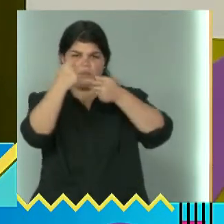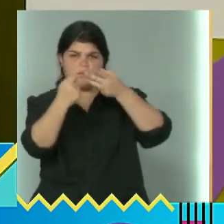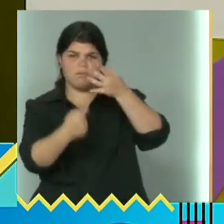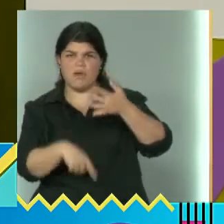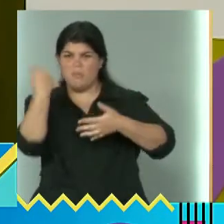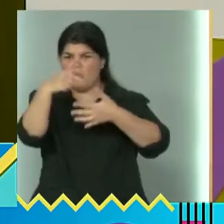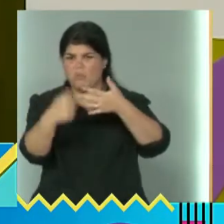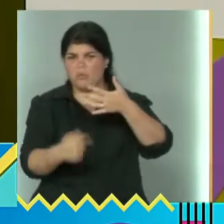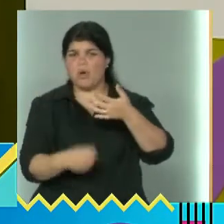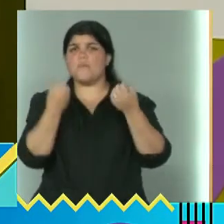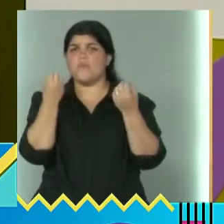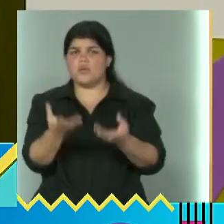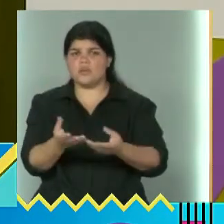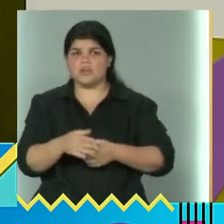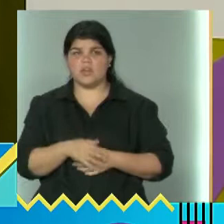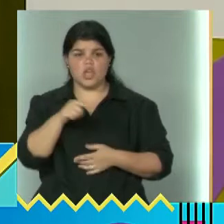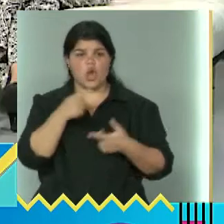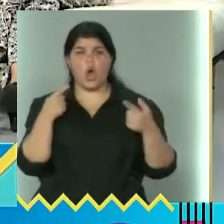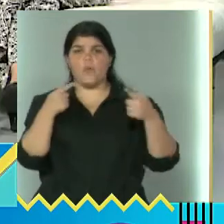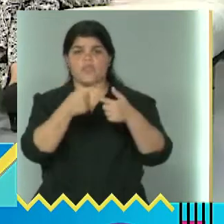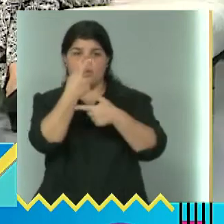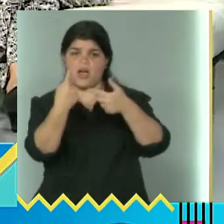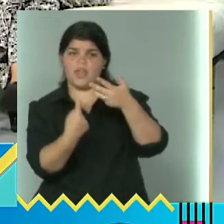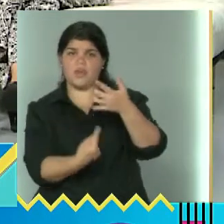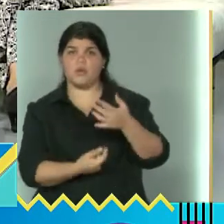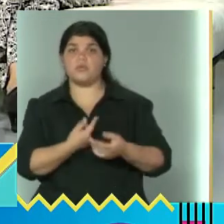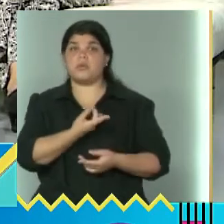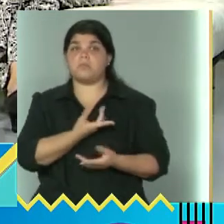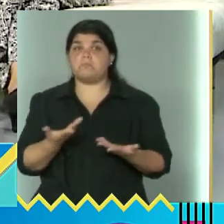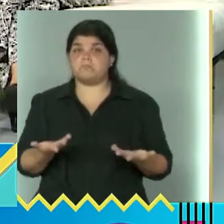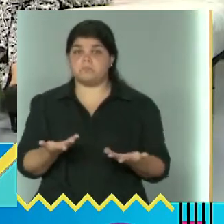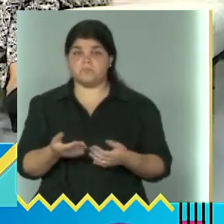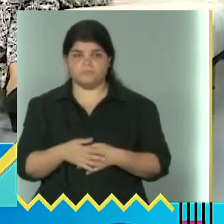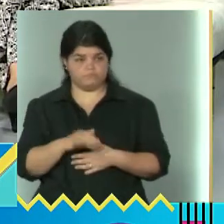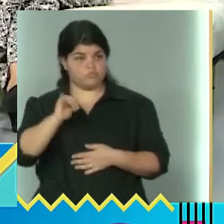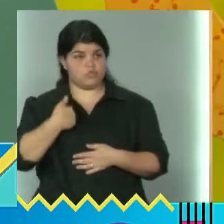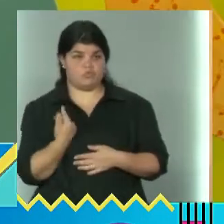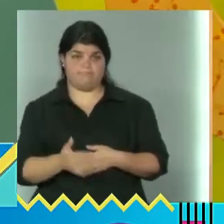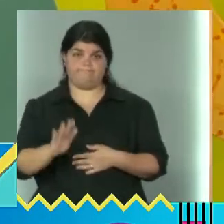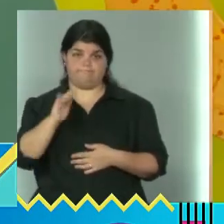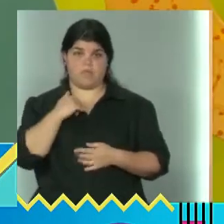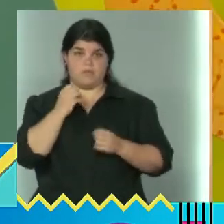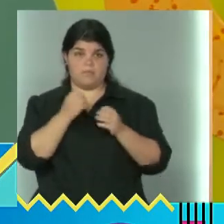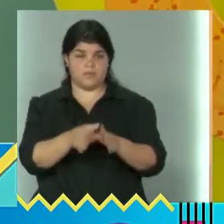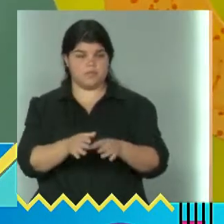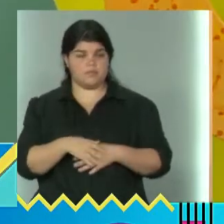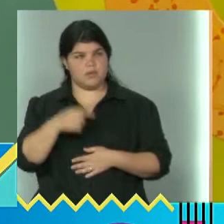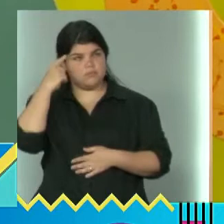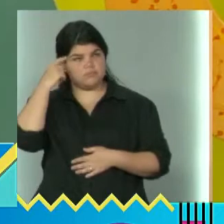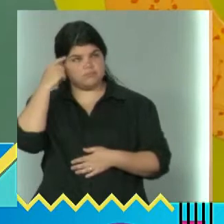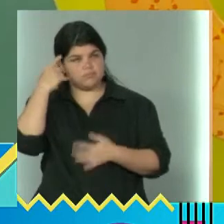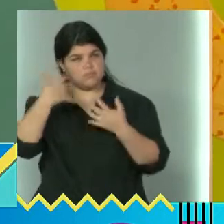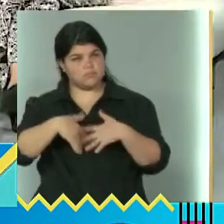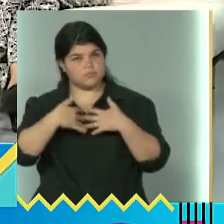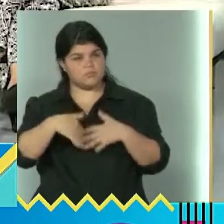coaching y a dónde apunta cada uno? Julieta, ¿te animás? Dale, Bueno. empiezo yo. En realidad me quedé pensando en lo que